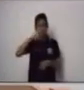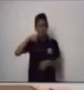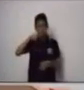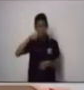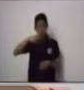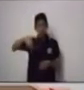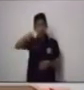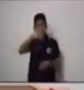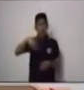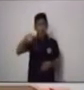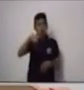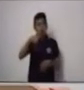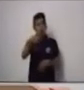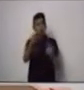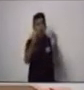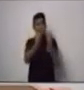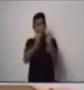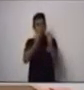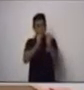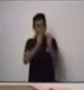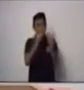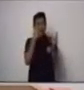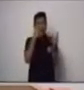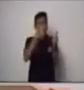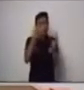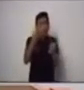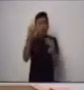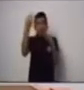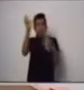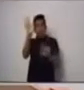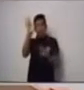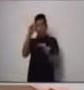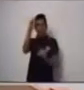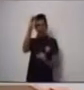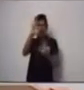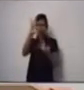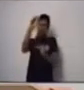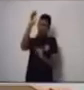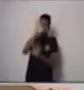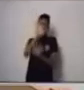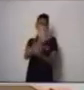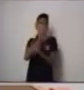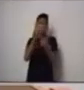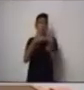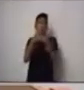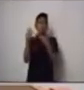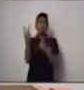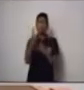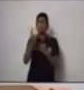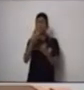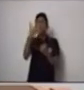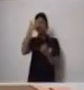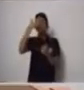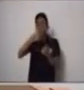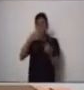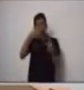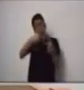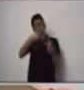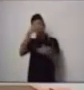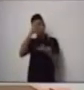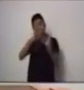momento busquen una hoja. Puede ser de tamaño carta u oficio. Ustedes deciden cuál utilizar.